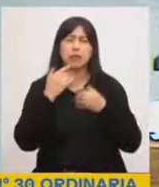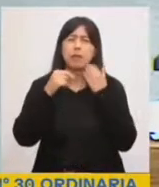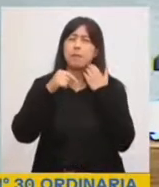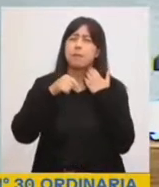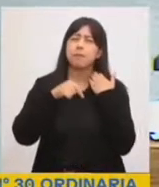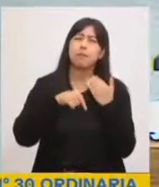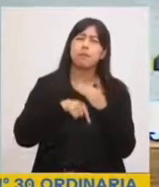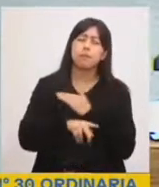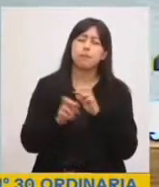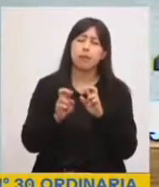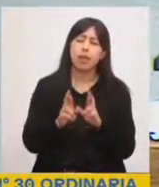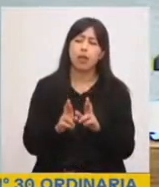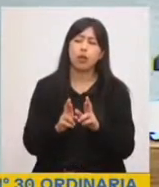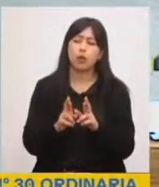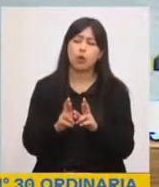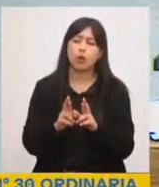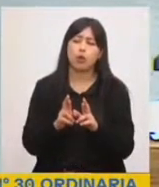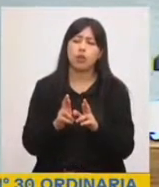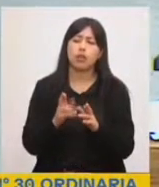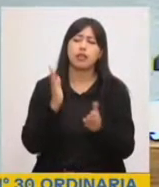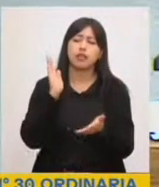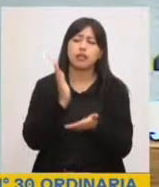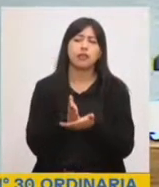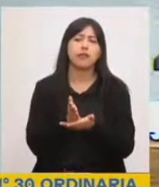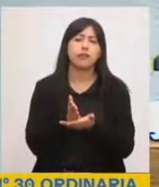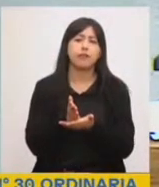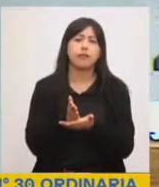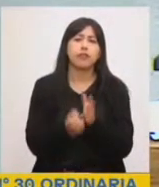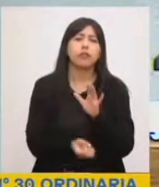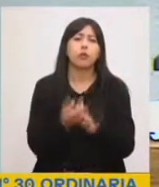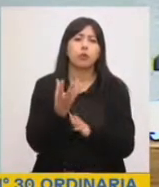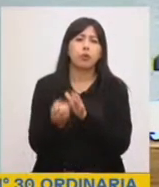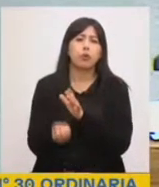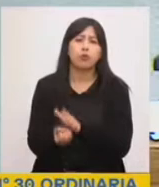delitos nos exigen una constante adaptación y modernización de nuestras